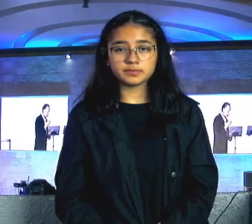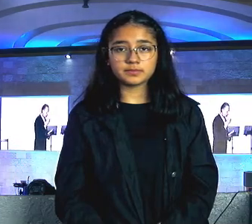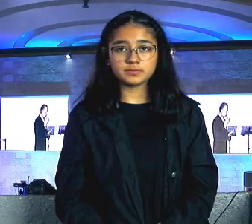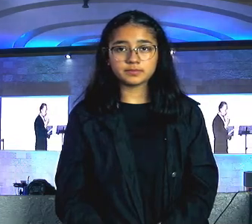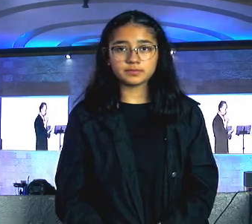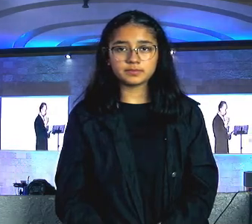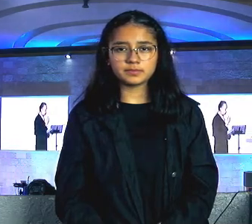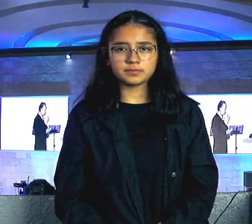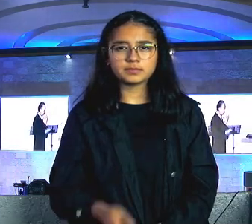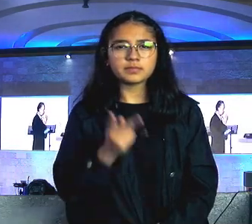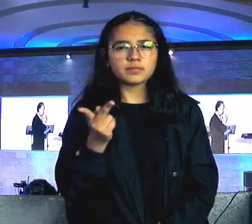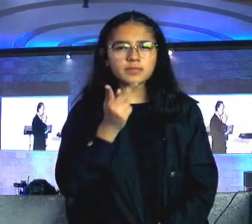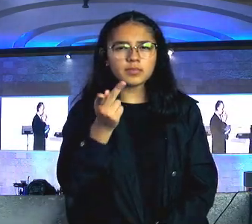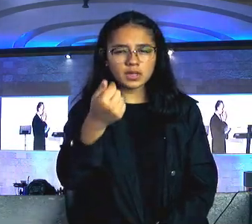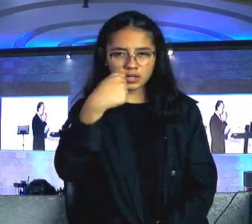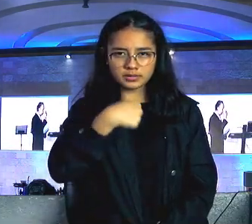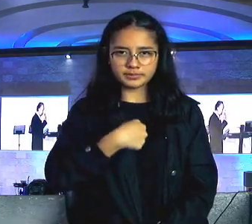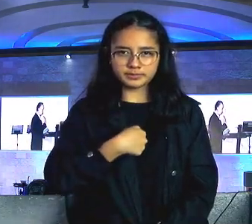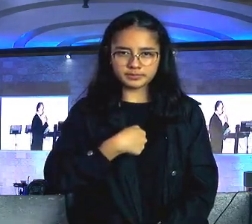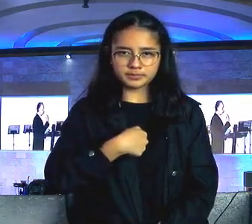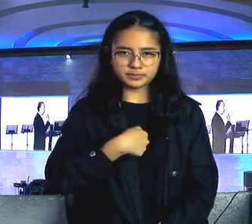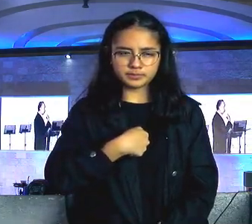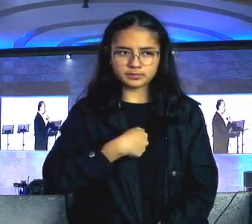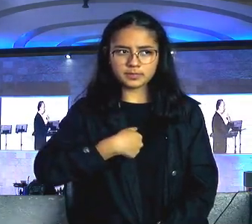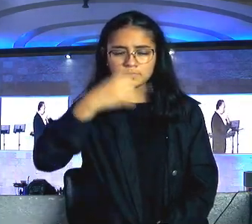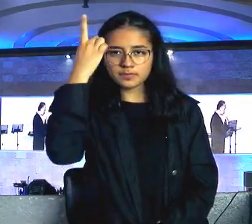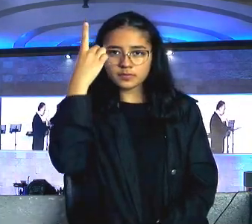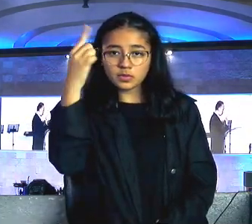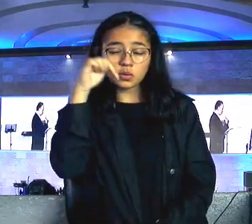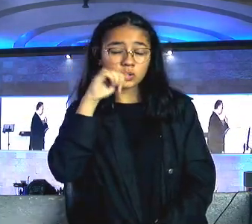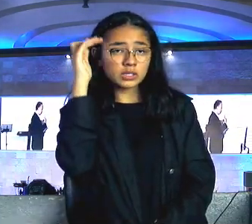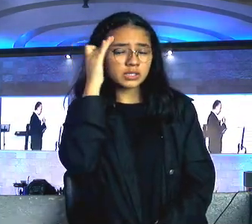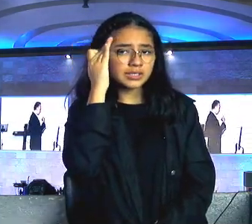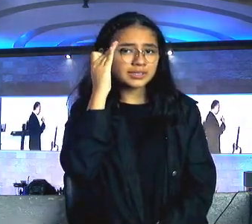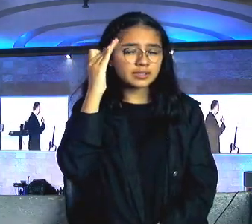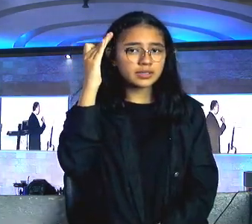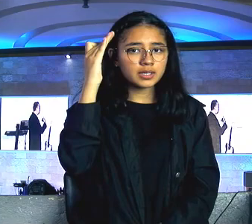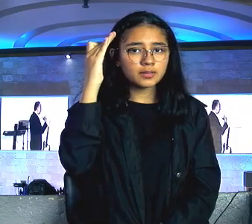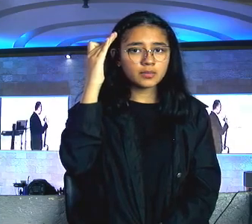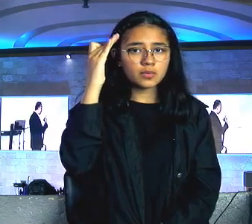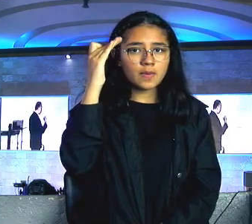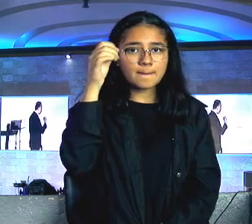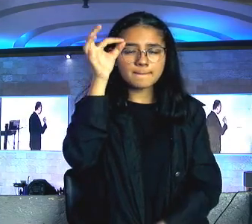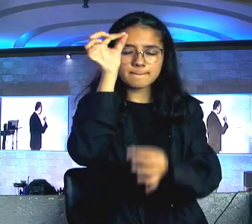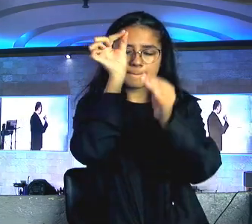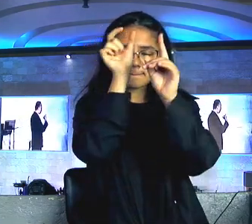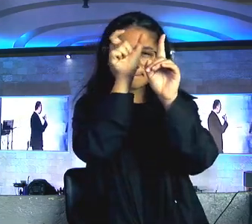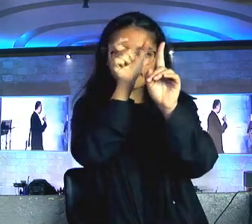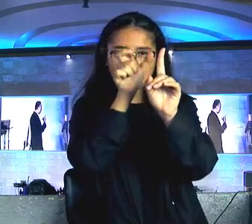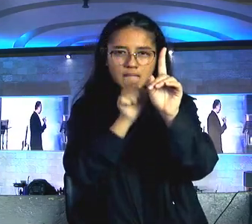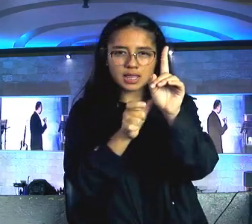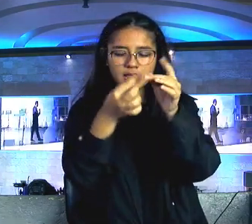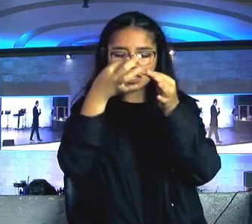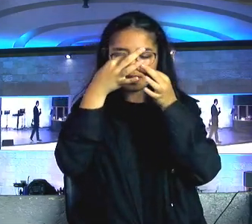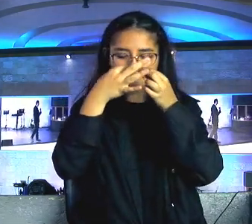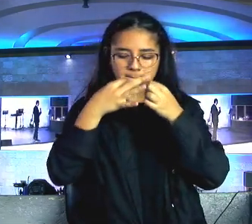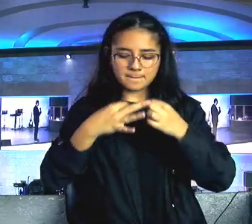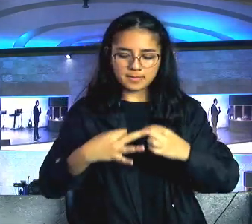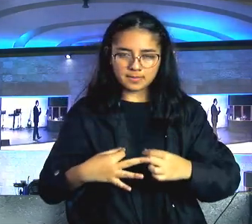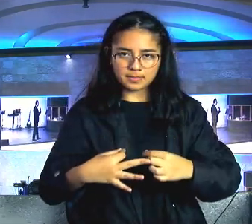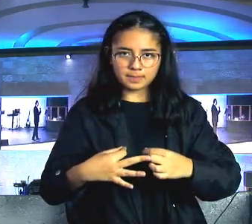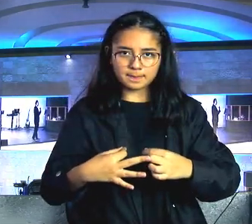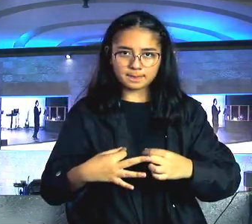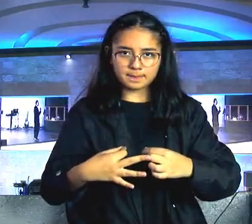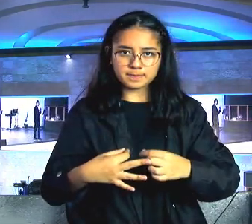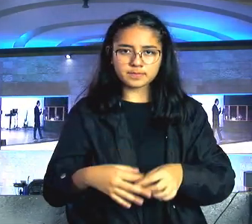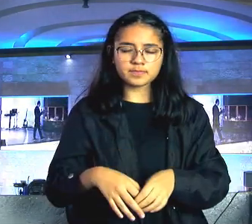Pregúntate un momento, si Dios en este momento me midiera con su plomada